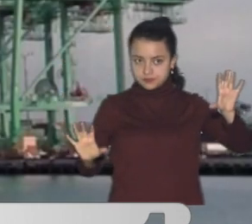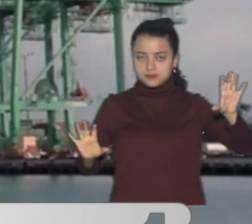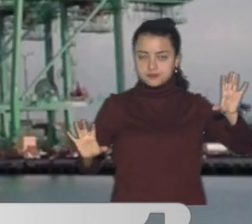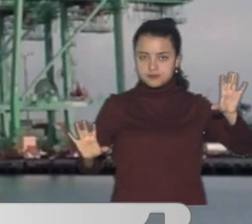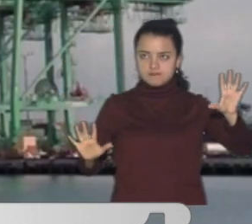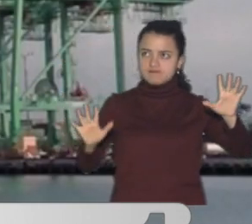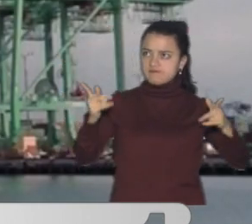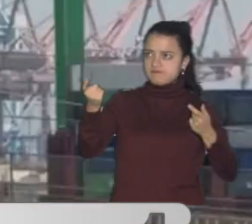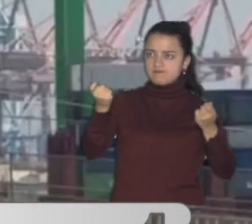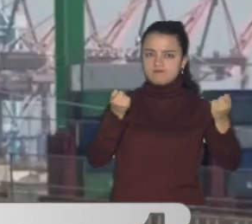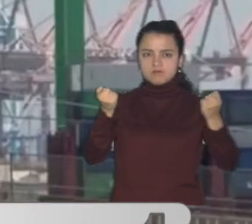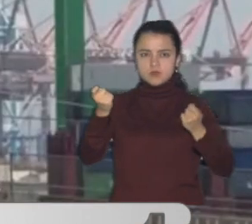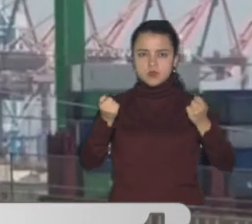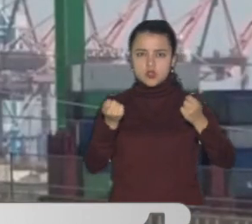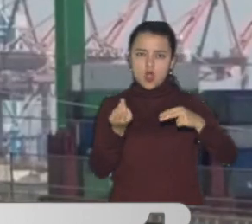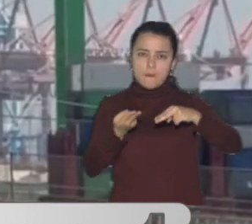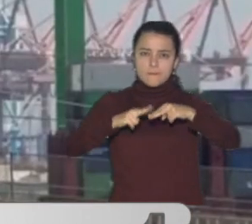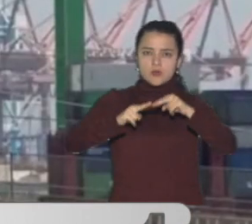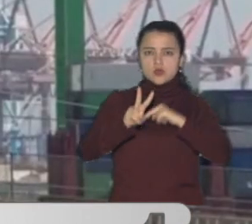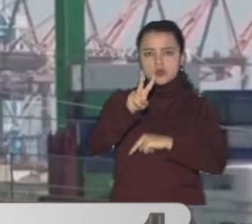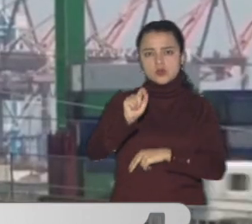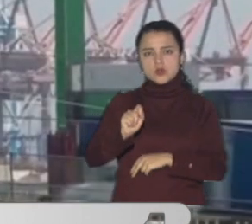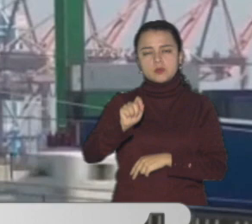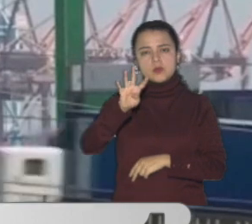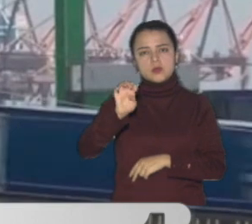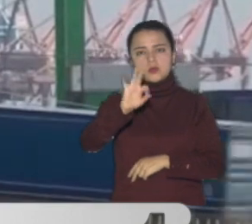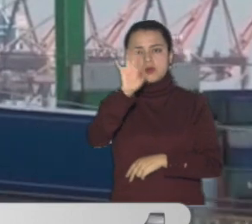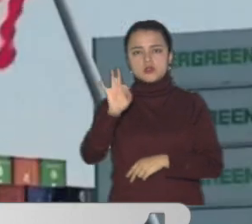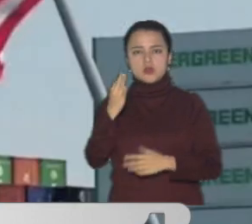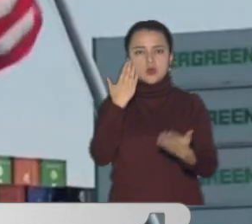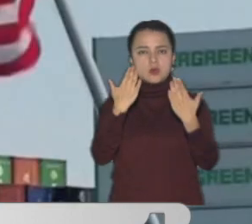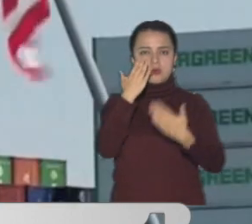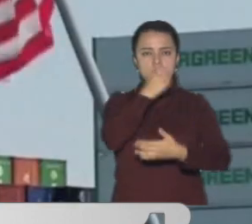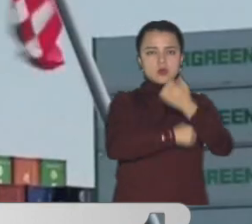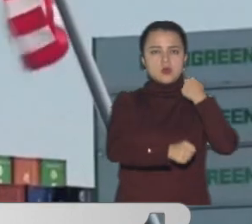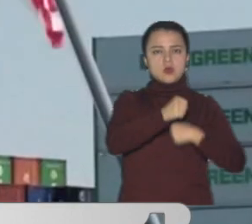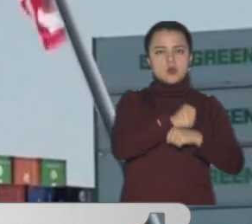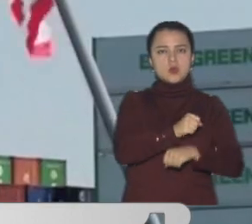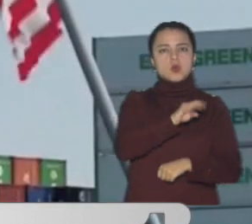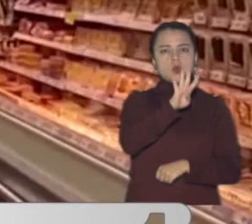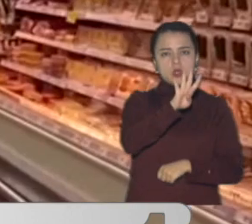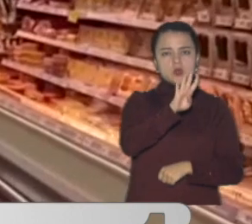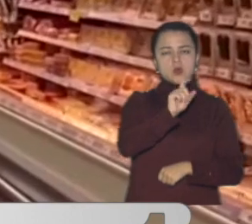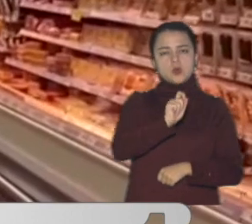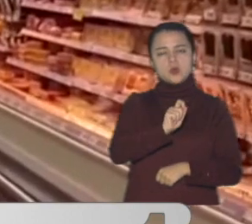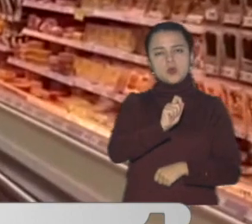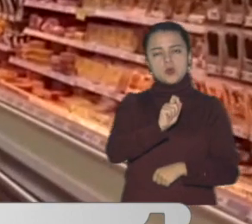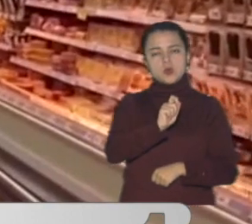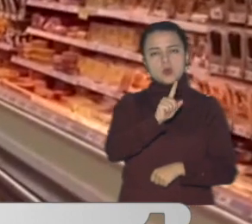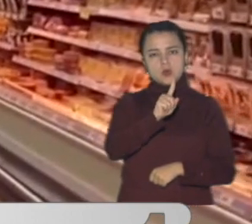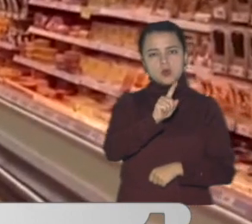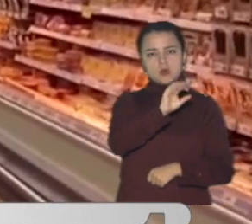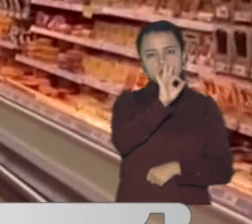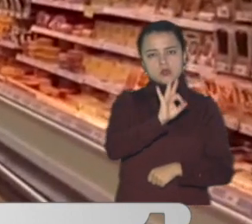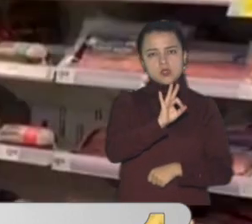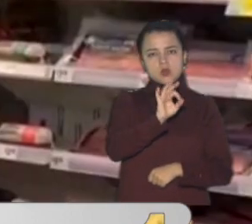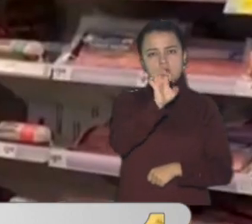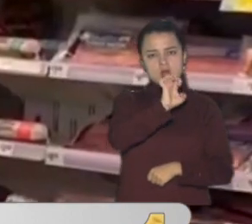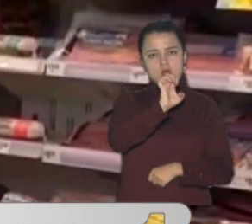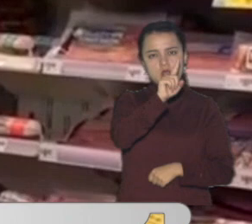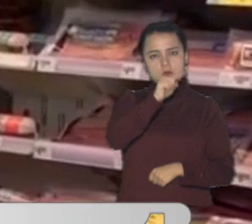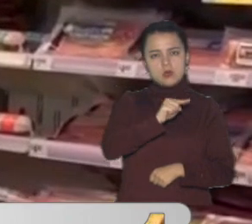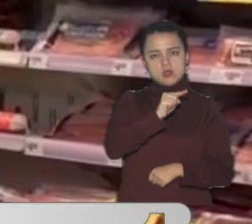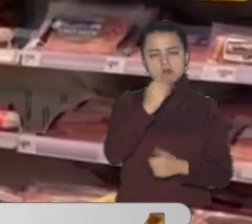economía mundial crezca 2,9% frente al 4,1% previsto en enero, e incluso no descarta que el PIB